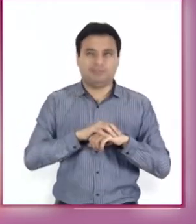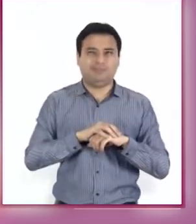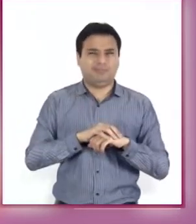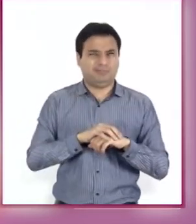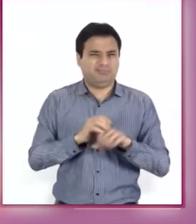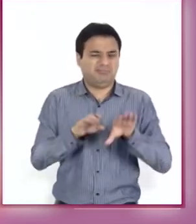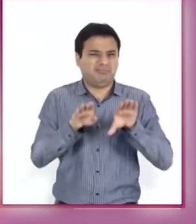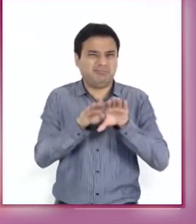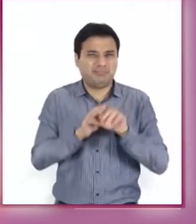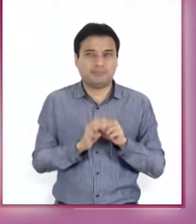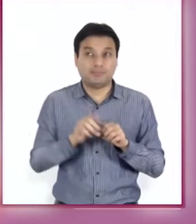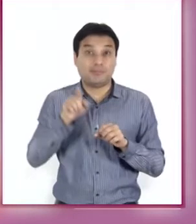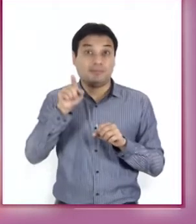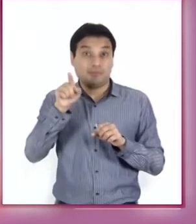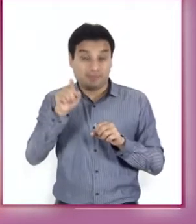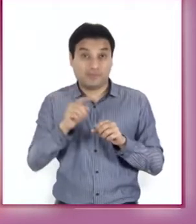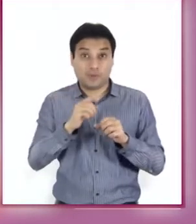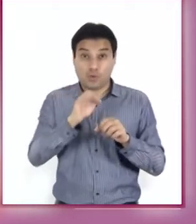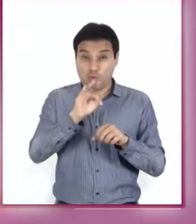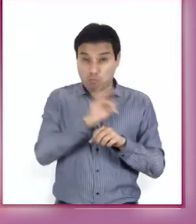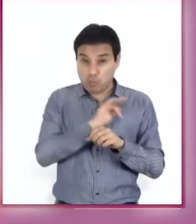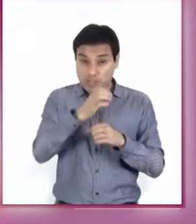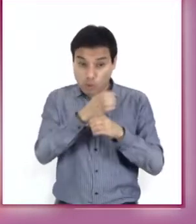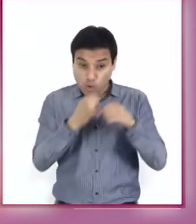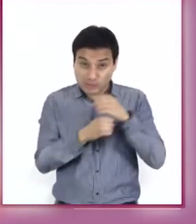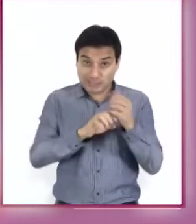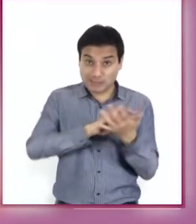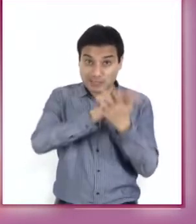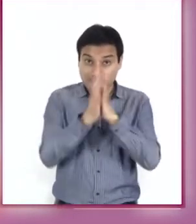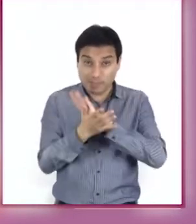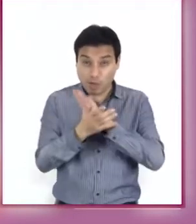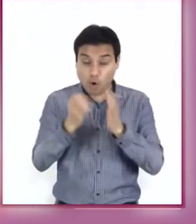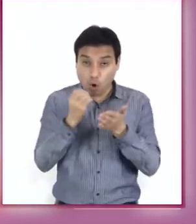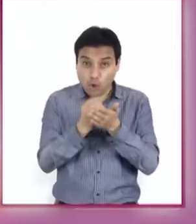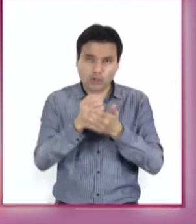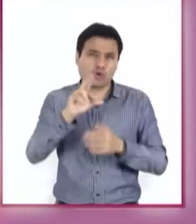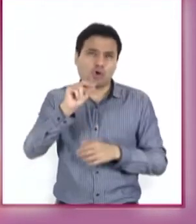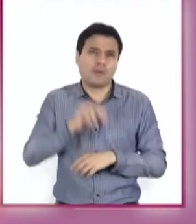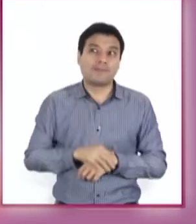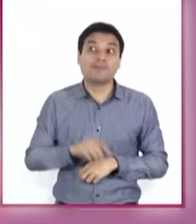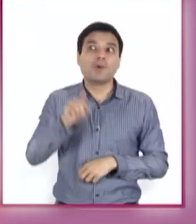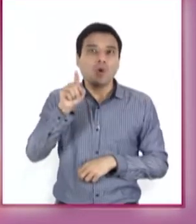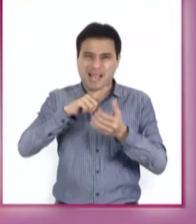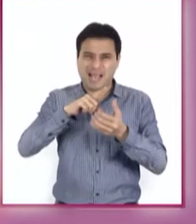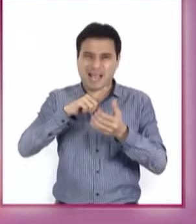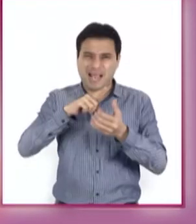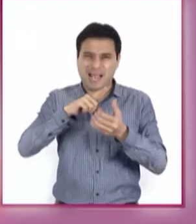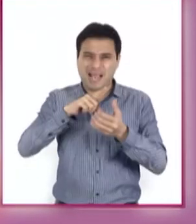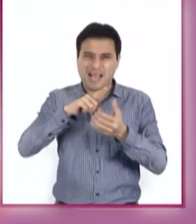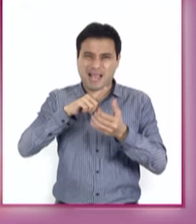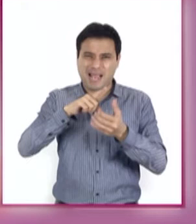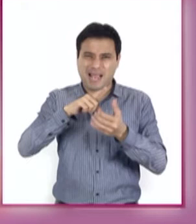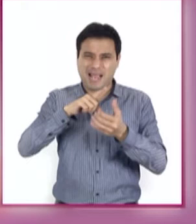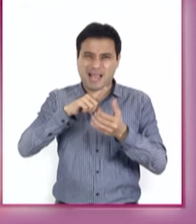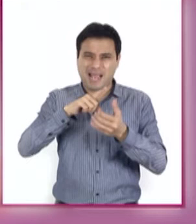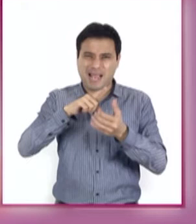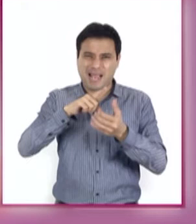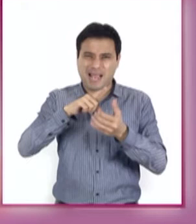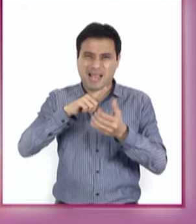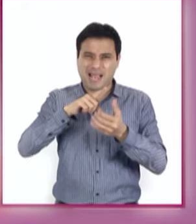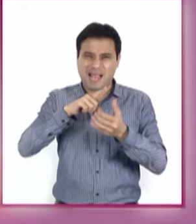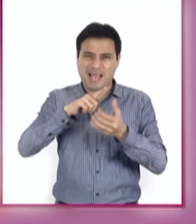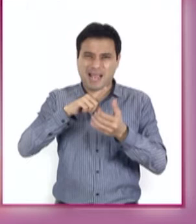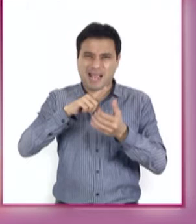los metales en oro, pero sí crean luz como por arte de magia. Cuando un químico llamado